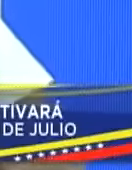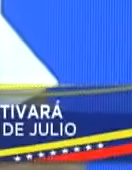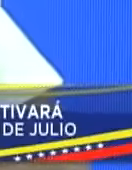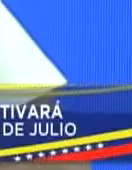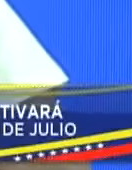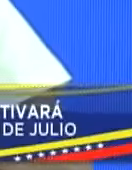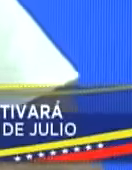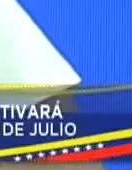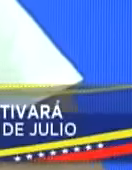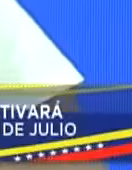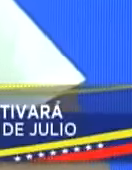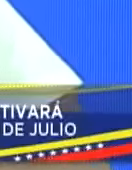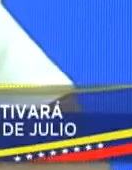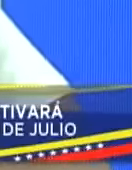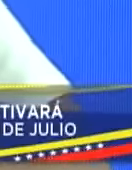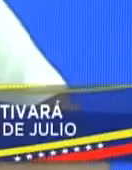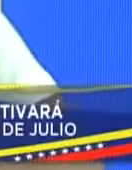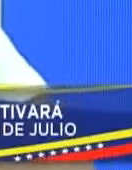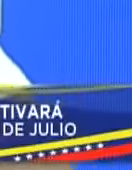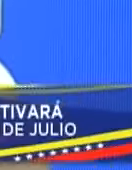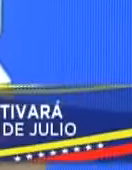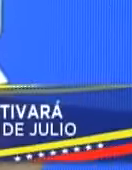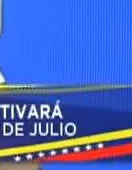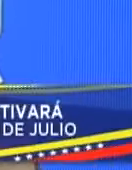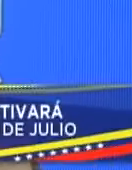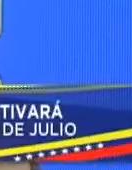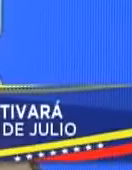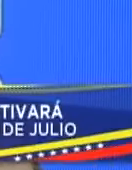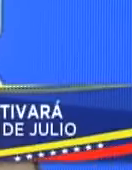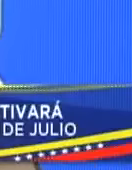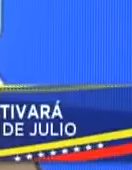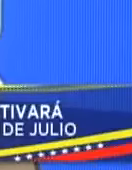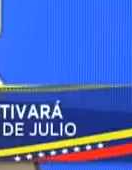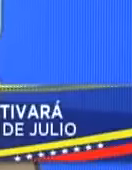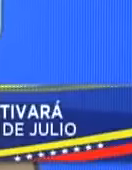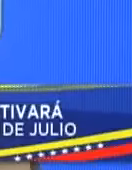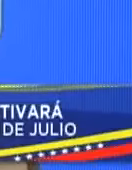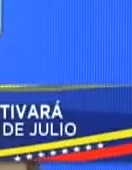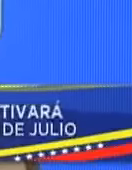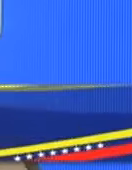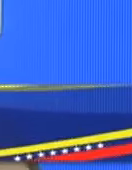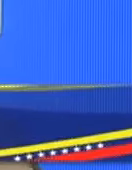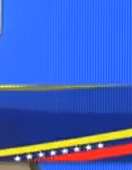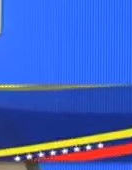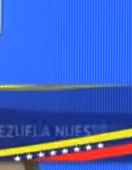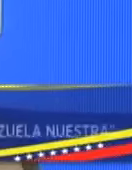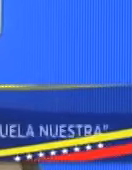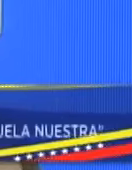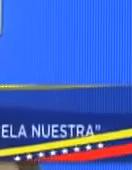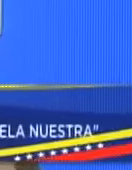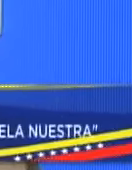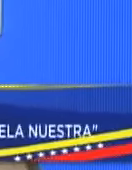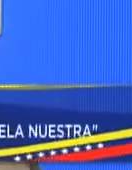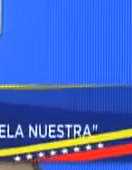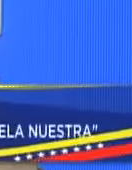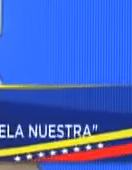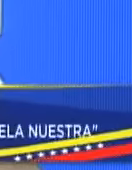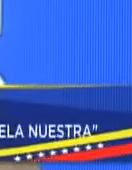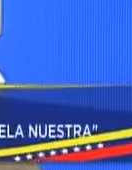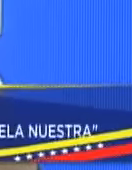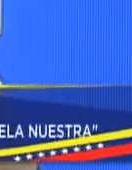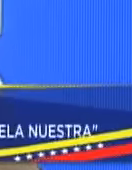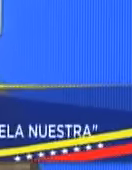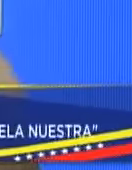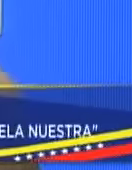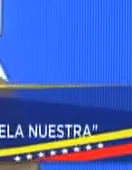país participó en las 7 transformaciones, de tal manera que este programa de las 7T.net fue elaborado por Venezuela, fue elaborado por nuestro